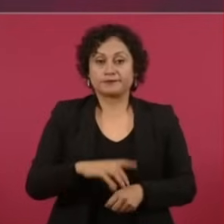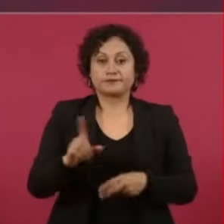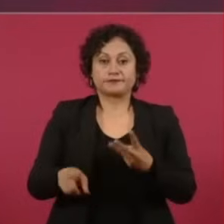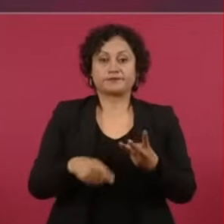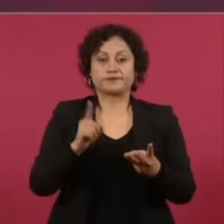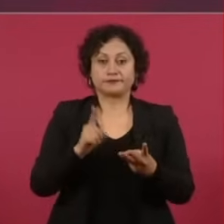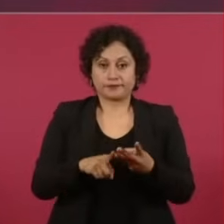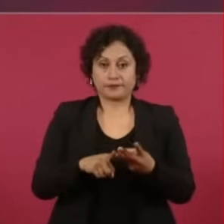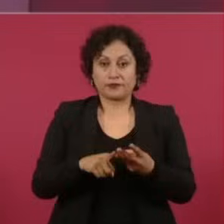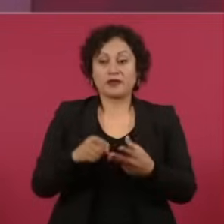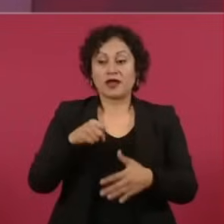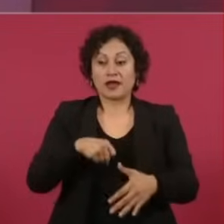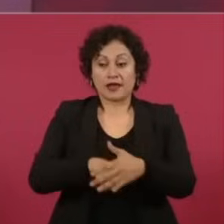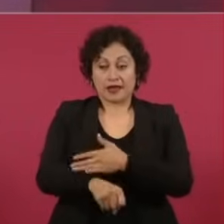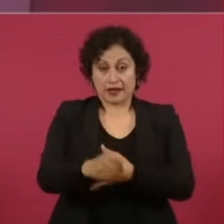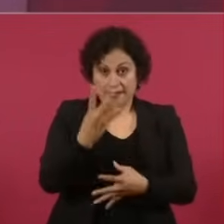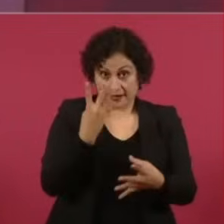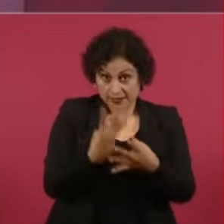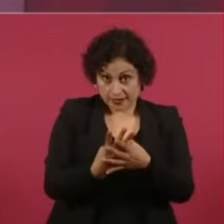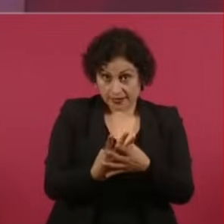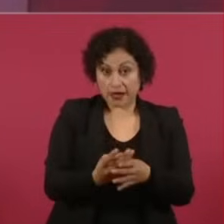encierro o destierro.